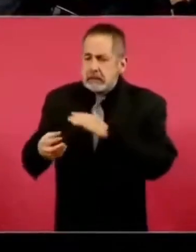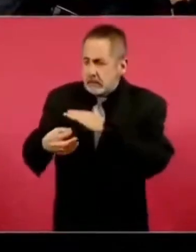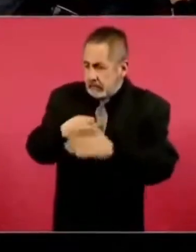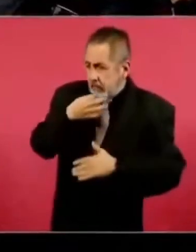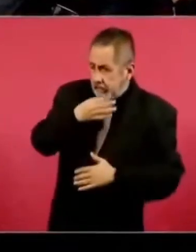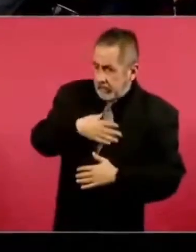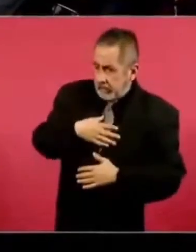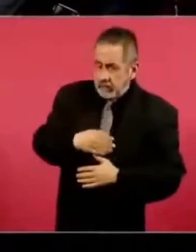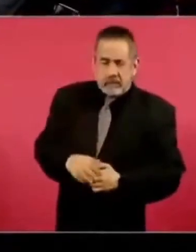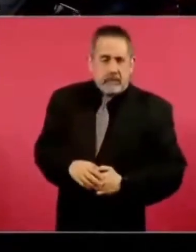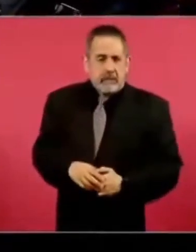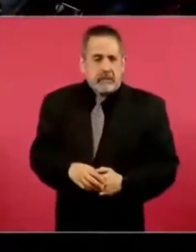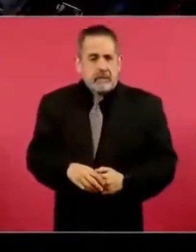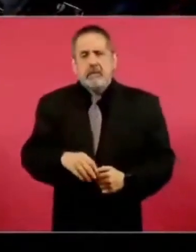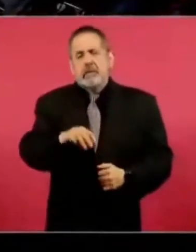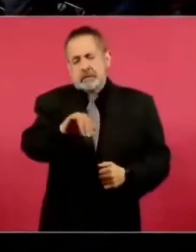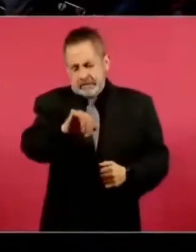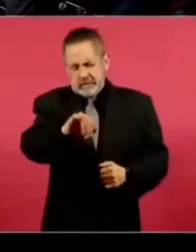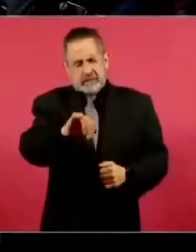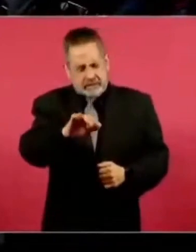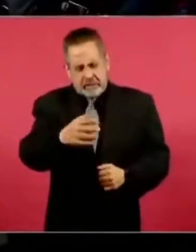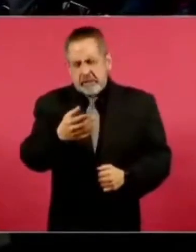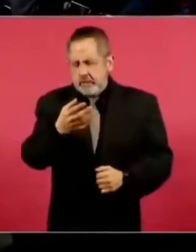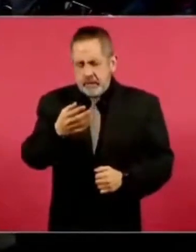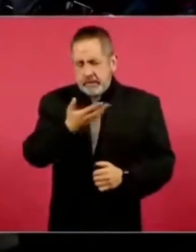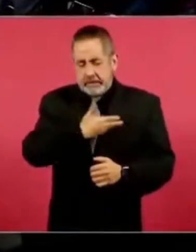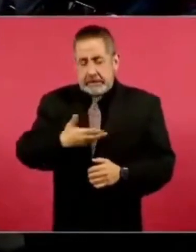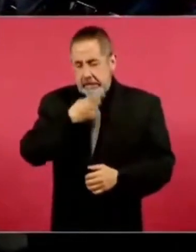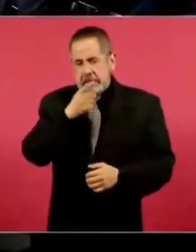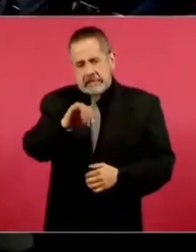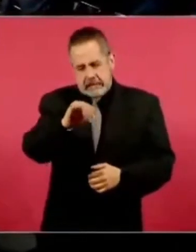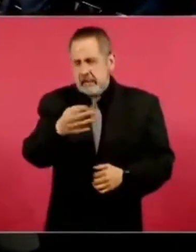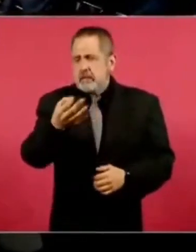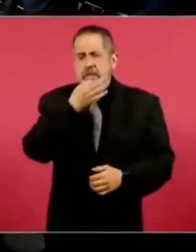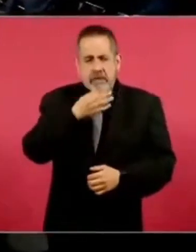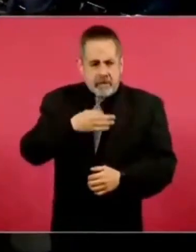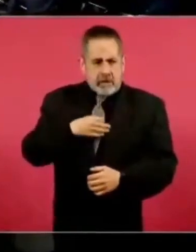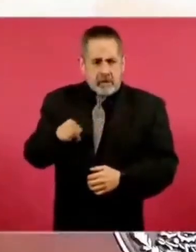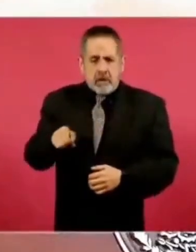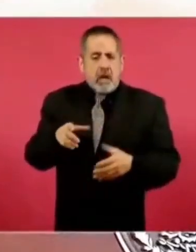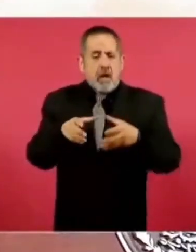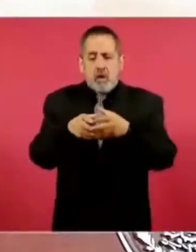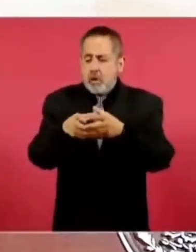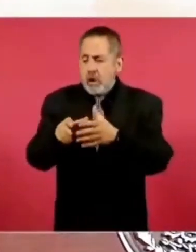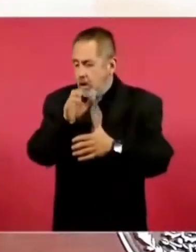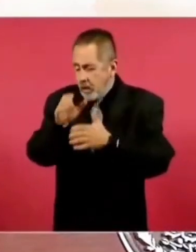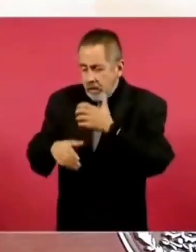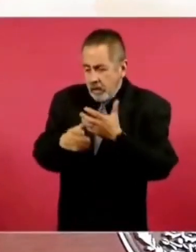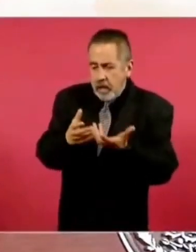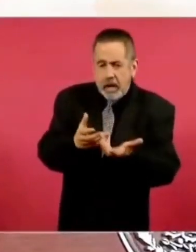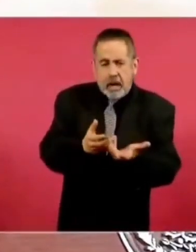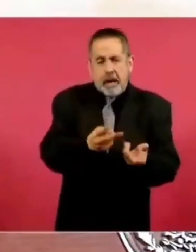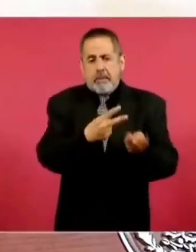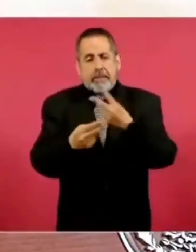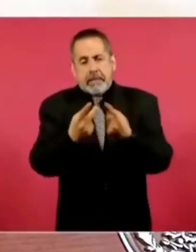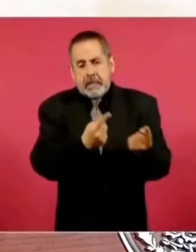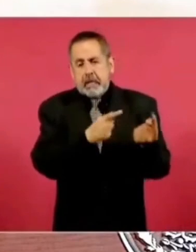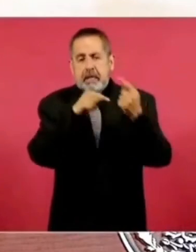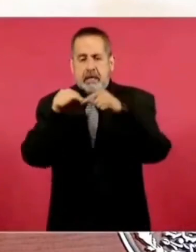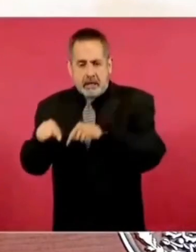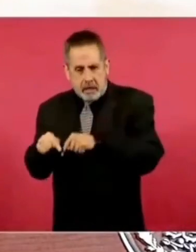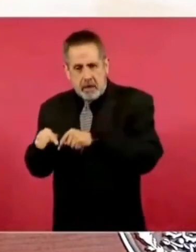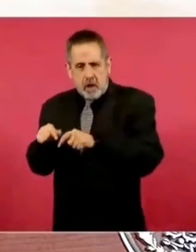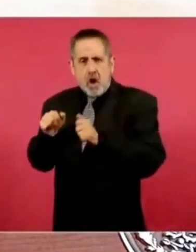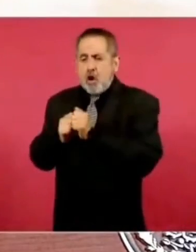y sí estamos. Les hablaba yo de estos retornos asistidos con empleo en